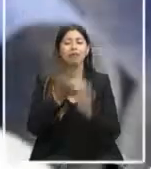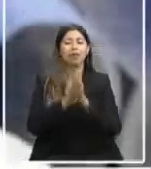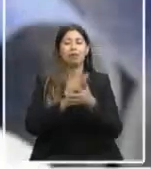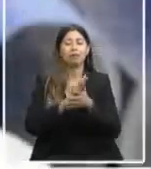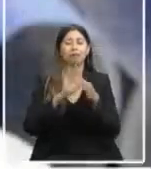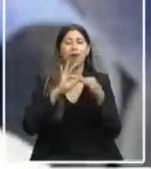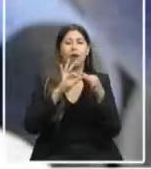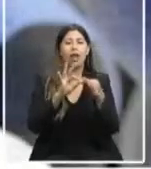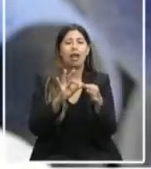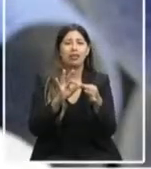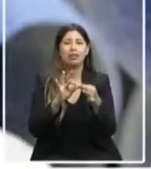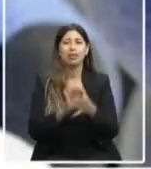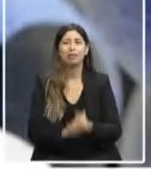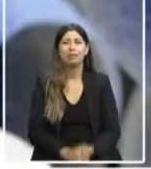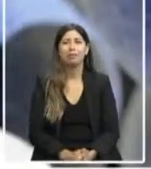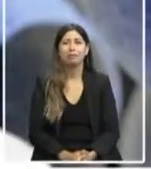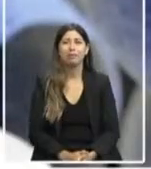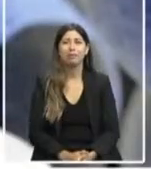gracias.